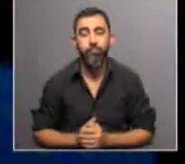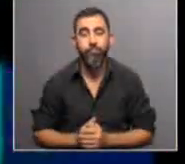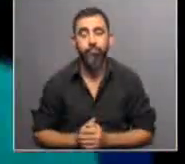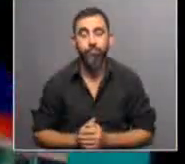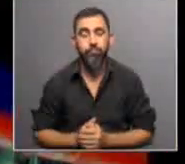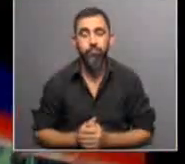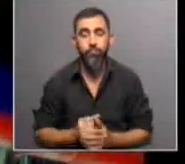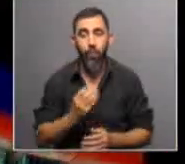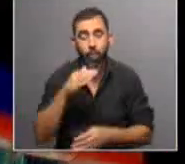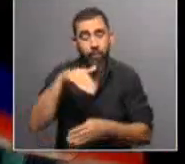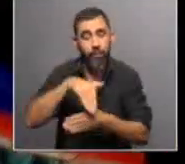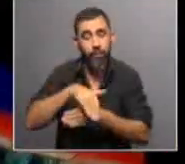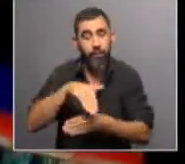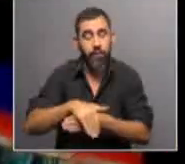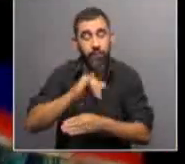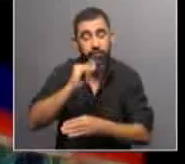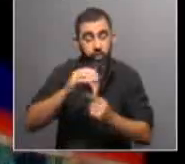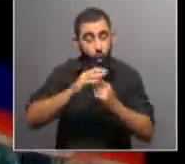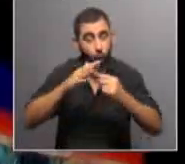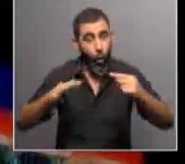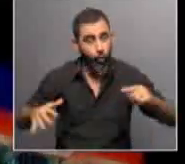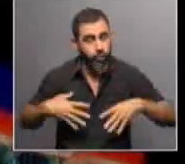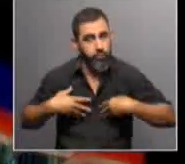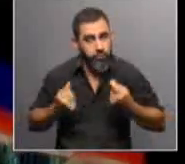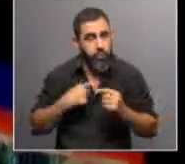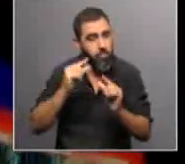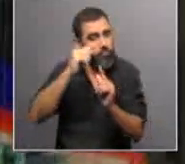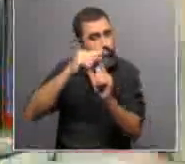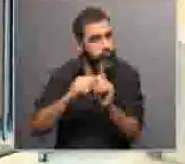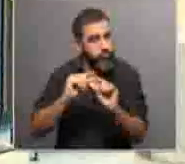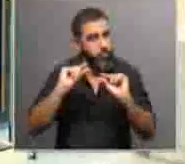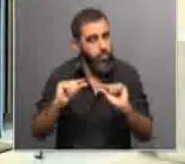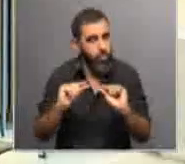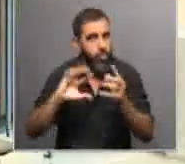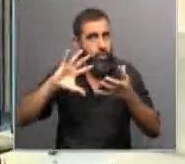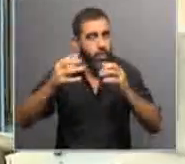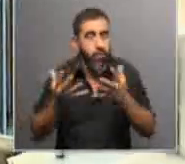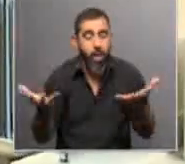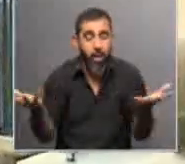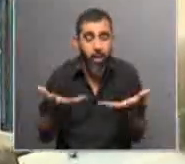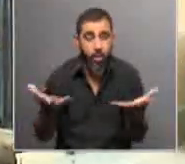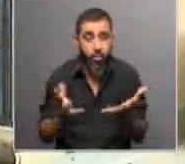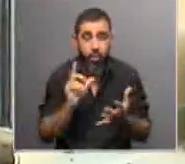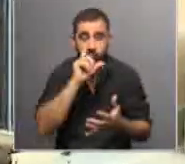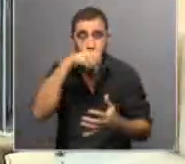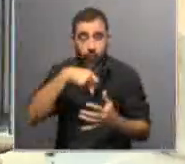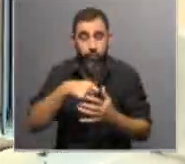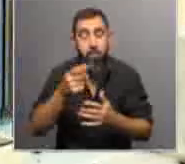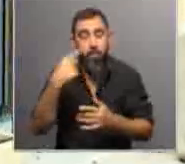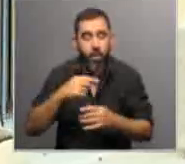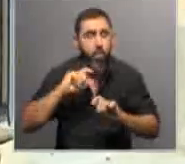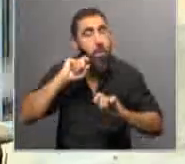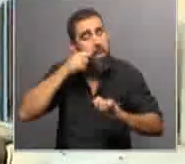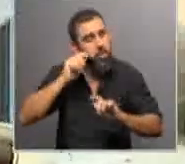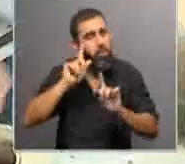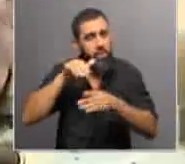Buenas tardes, Campo. Como decían, sí, el otoño se siente ya, hay algún gradito menos de lo que solía ver a esta hora en Montevideo, pero está muy